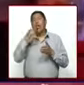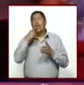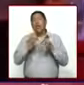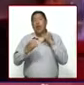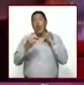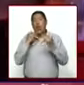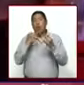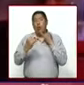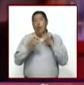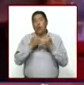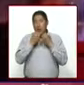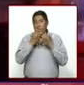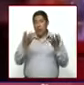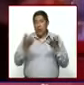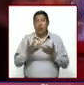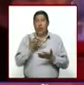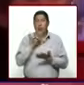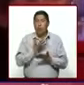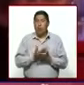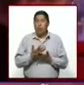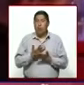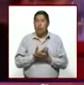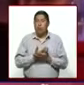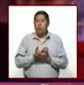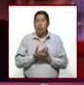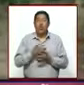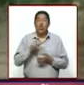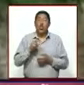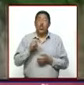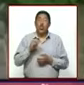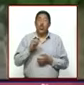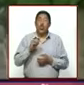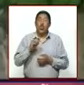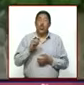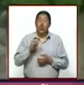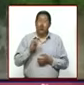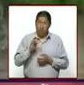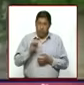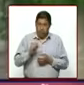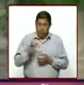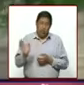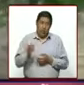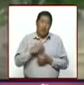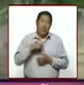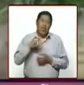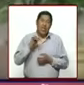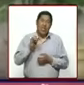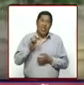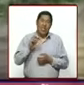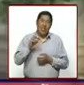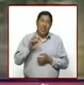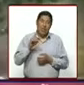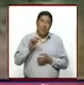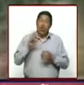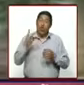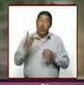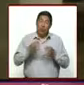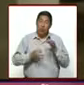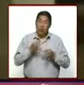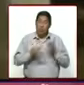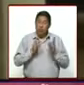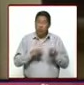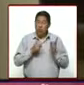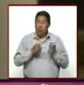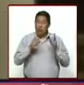en concreto? Se ha declarado probado el incidente de non bis in idem, porque así se denomina, porque no puede haber doble juzgamiento por un